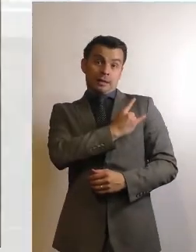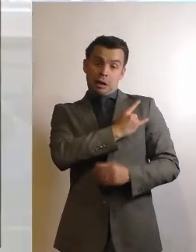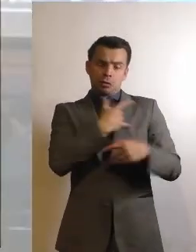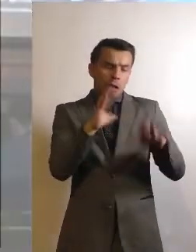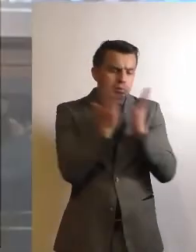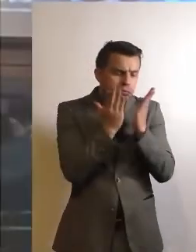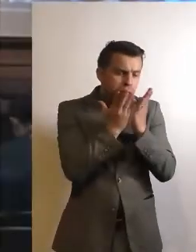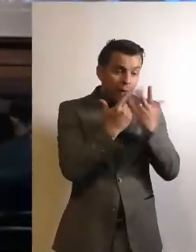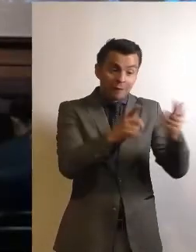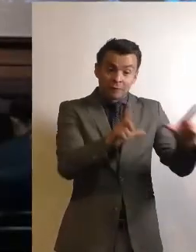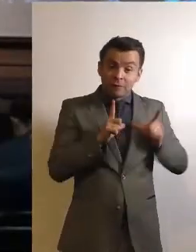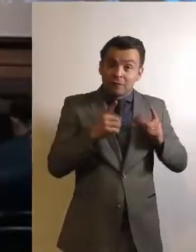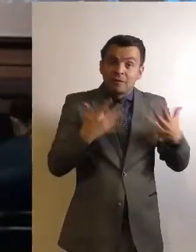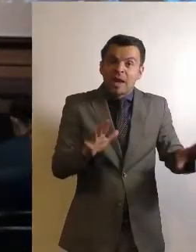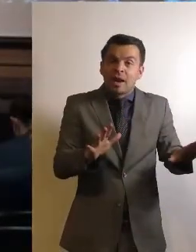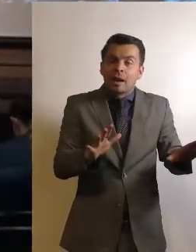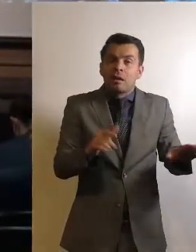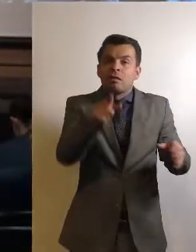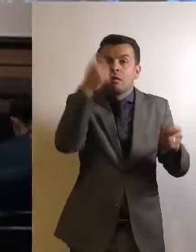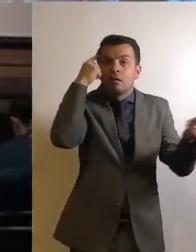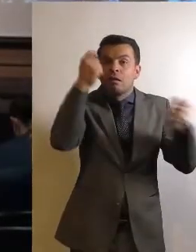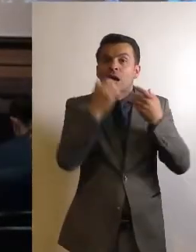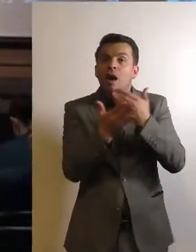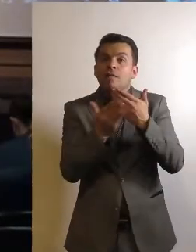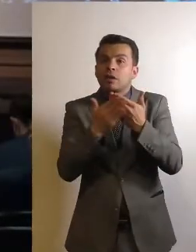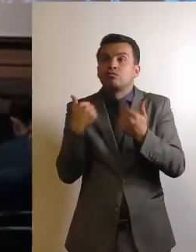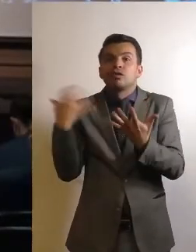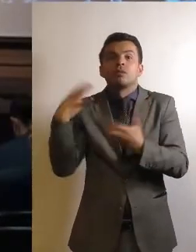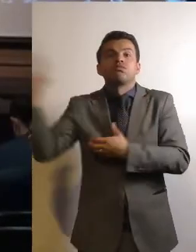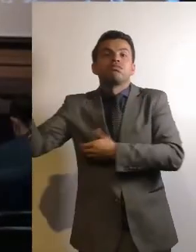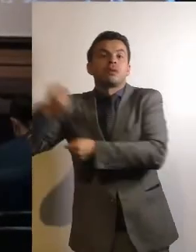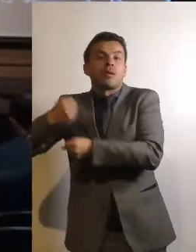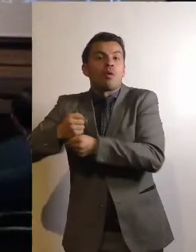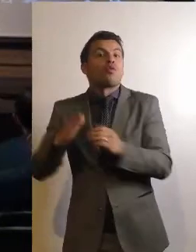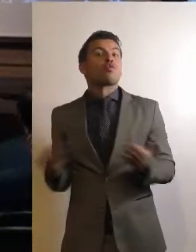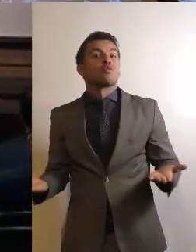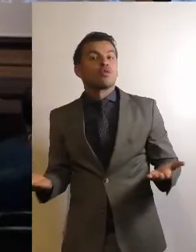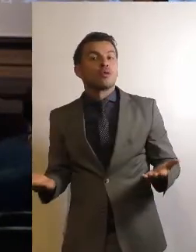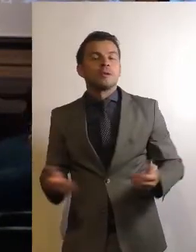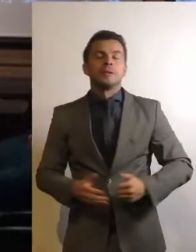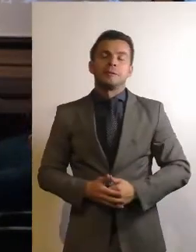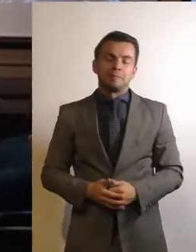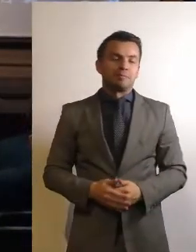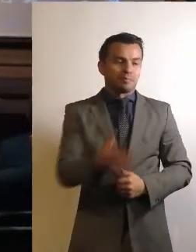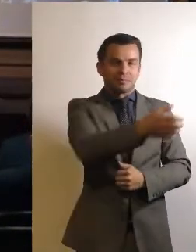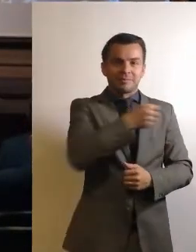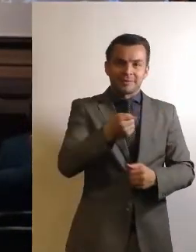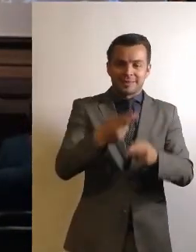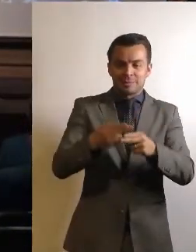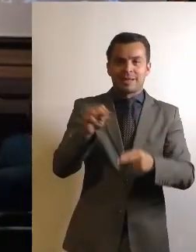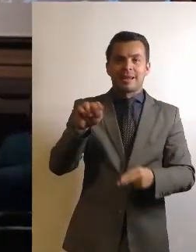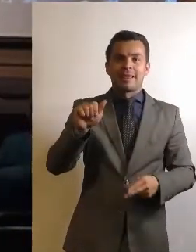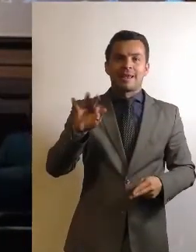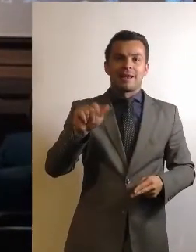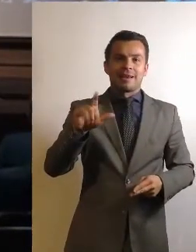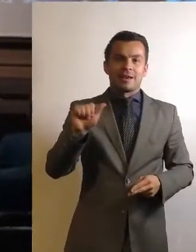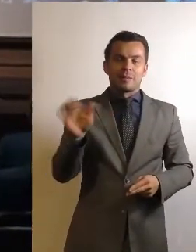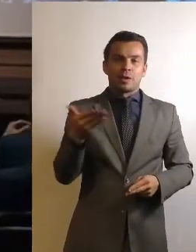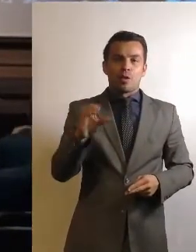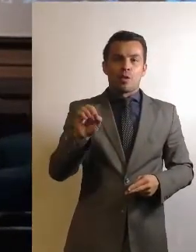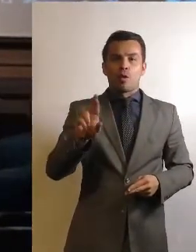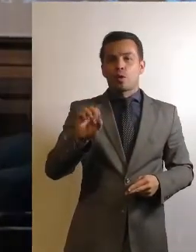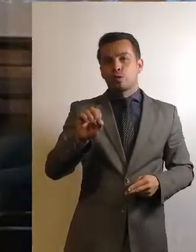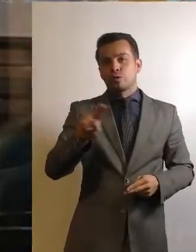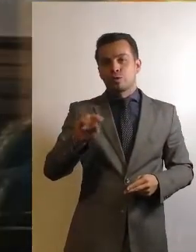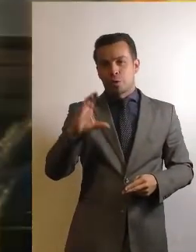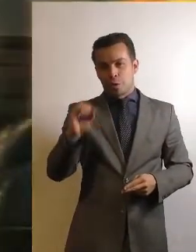Para que dé respuesta, invitamos a nuestra coordinadora de egresados, Natalia Onofre. Gracias, Clemen. Buenas tardes, buenos días para todos. Bueno,